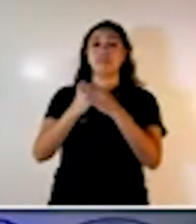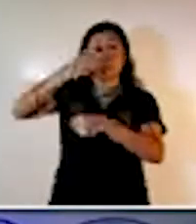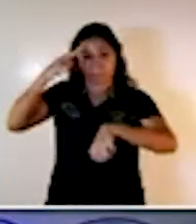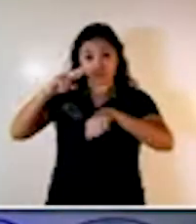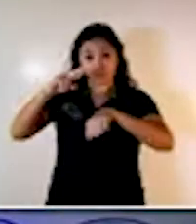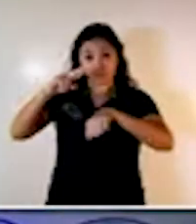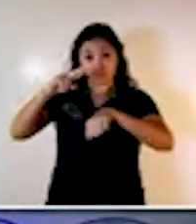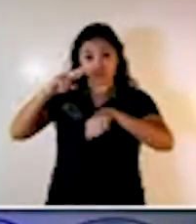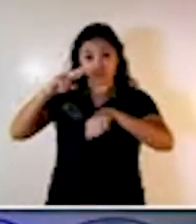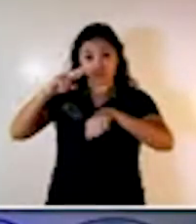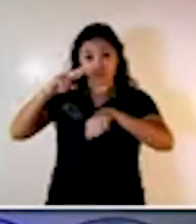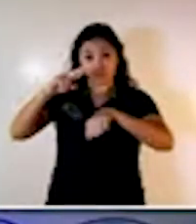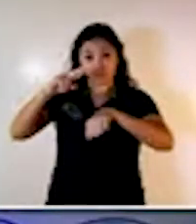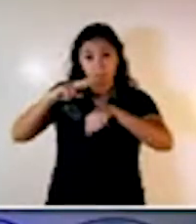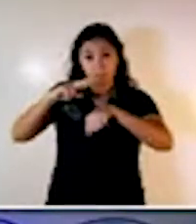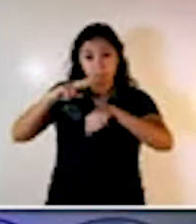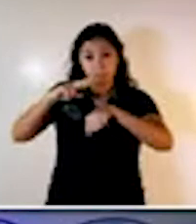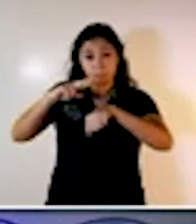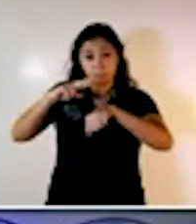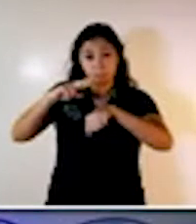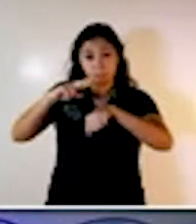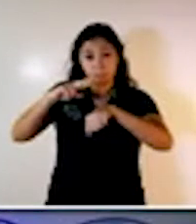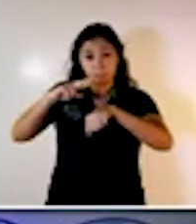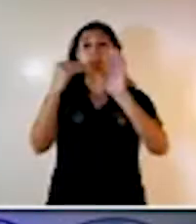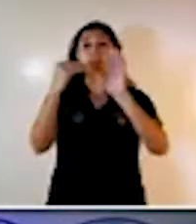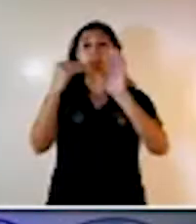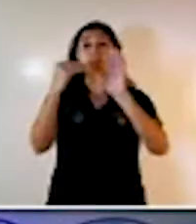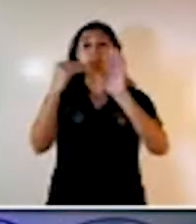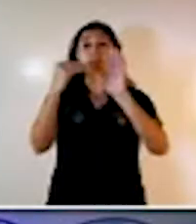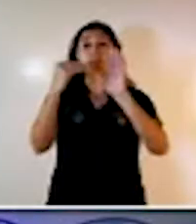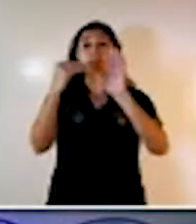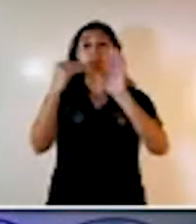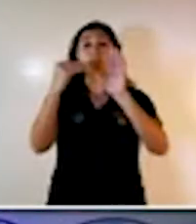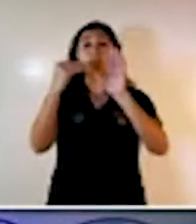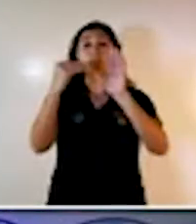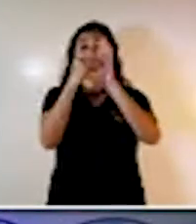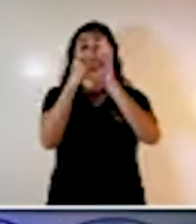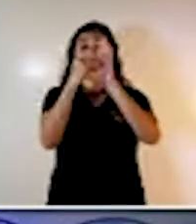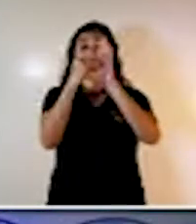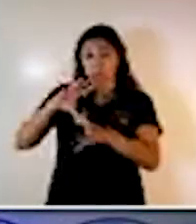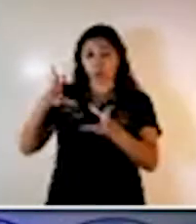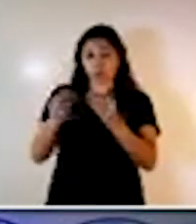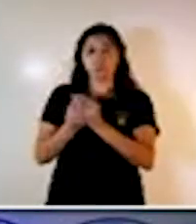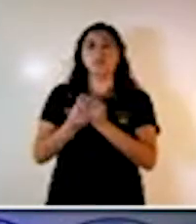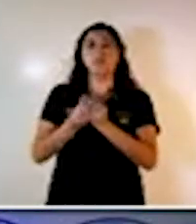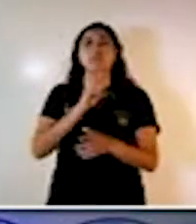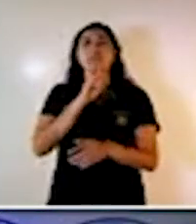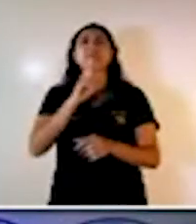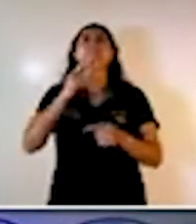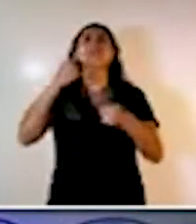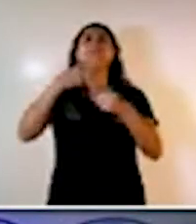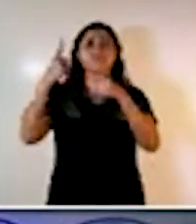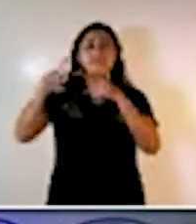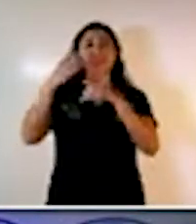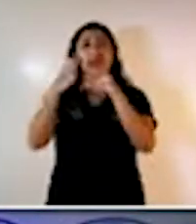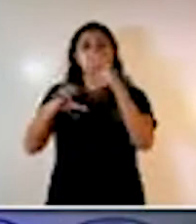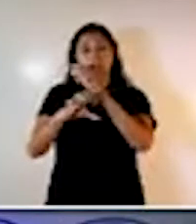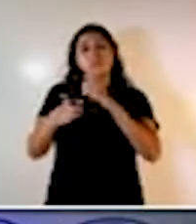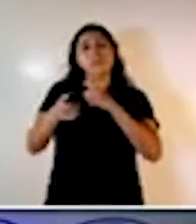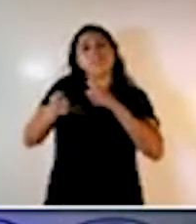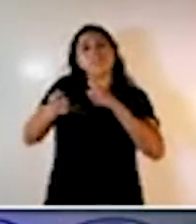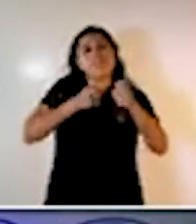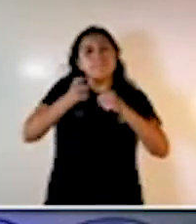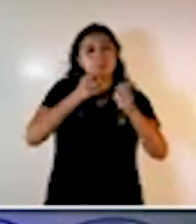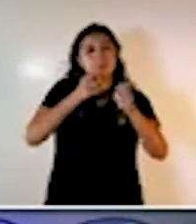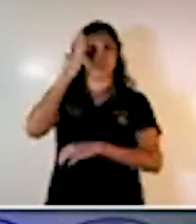informe de labores de la segunda gestión rectoral, documento donde se plasman tanto las acciones